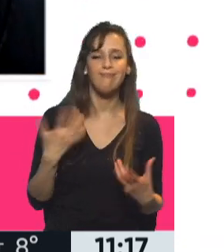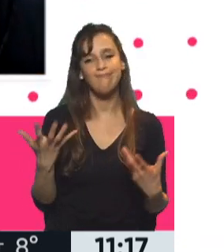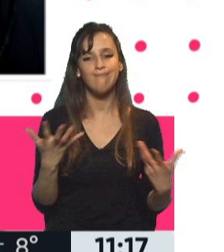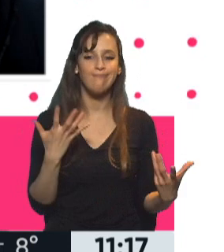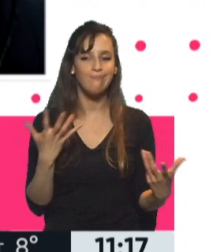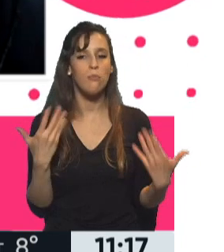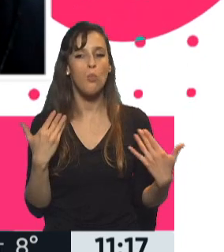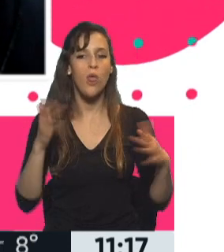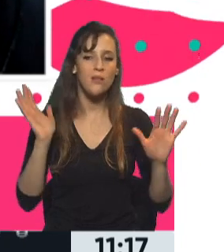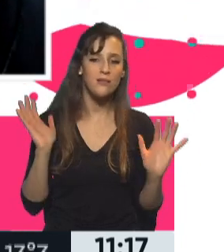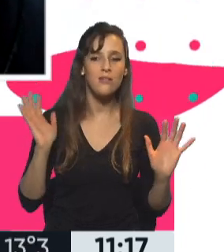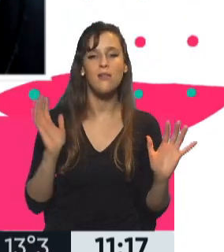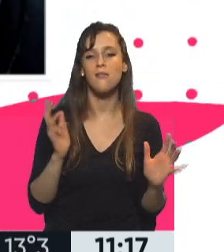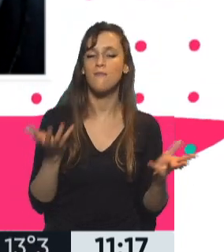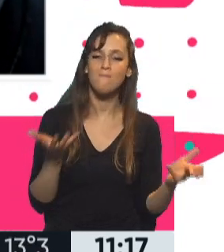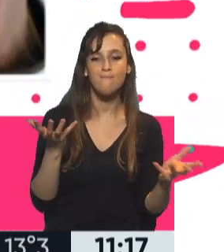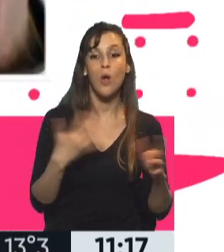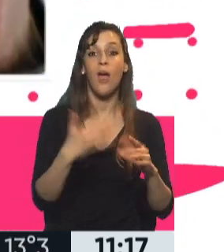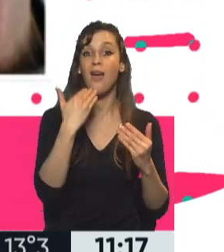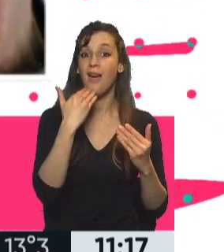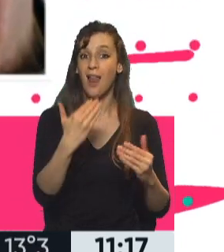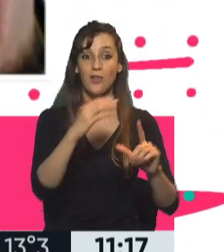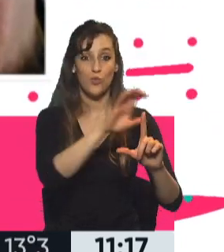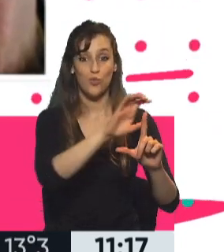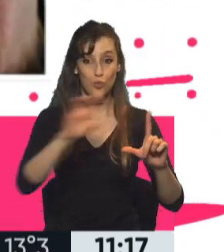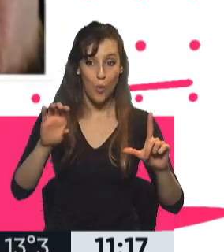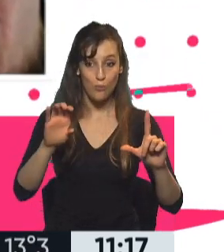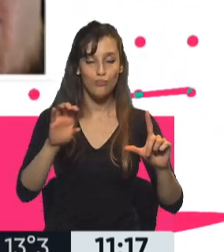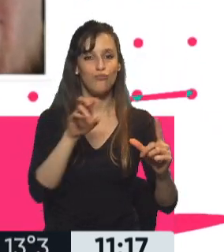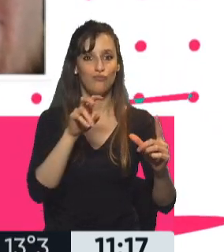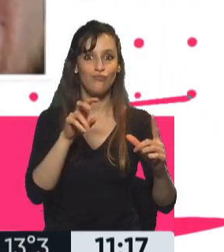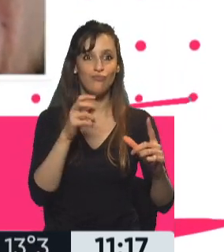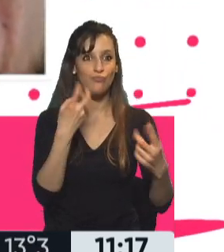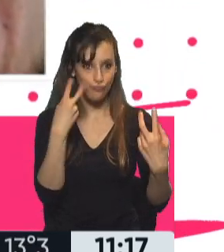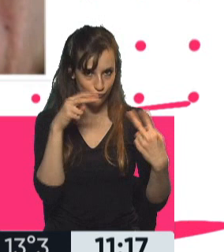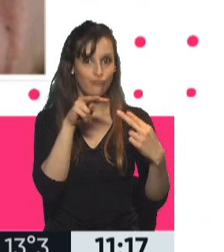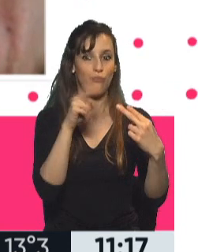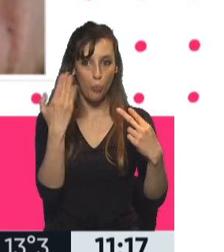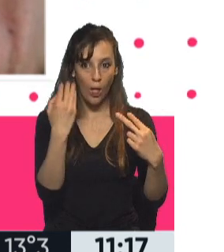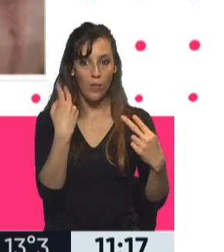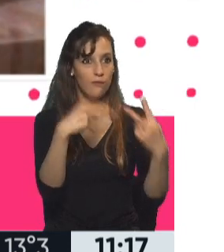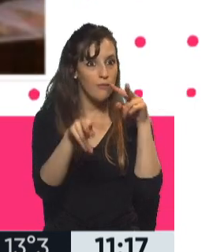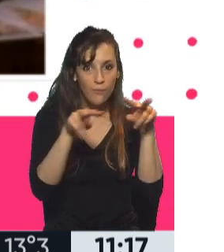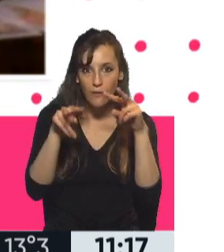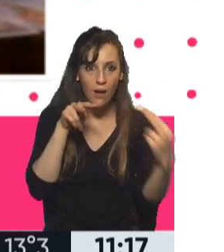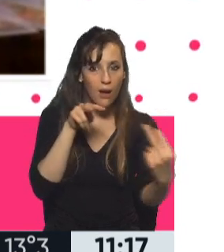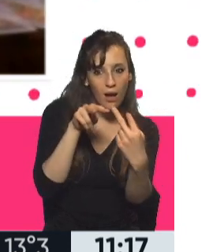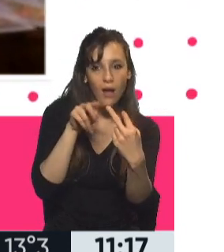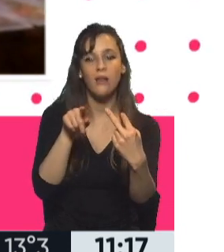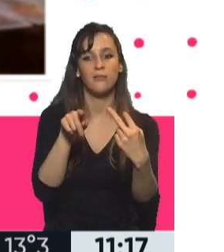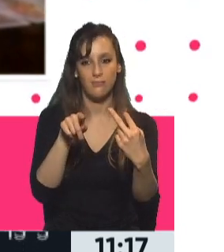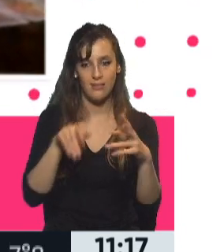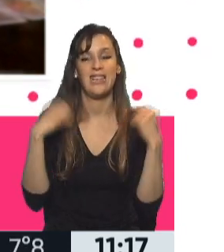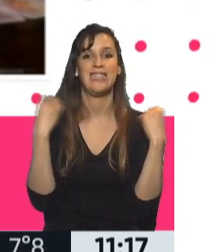posibilidad, que es a través del Zoom vernos, ensayar con Carlos De Martini y con el resto. Sí, obvio. Y después en